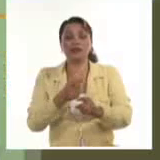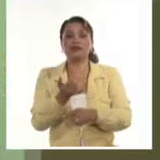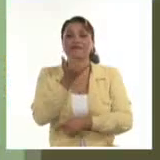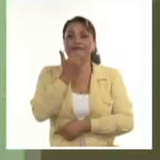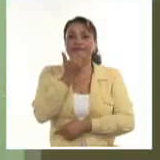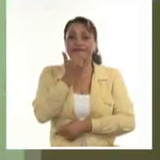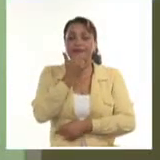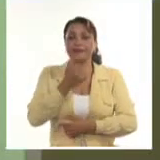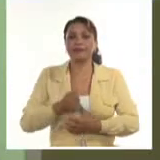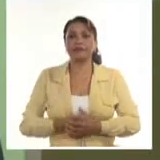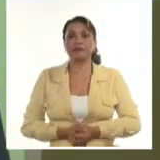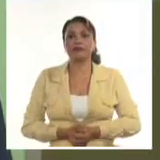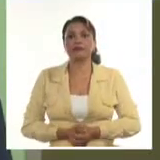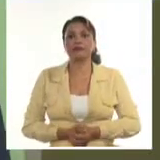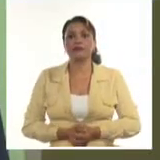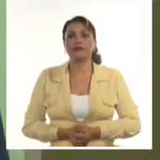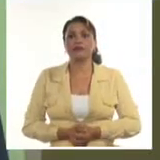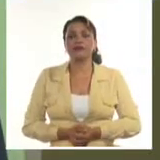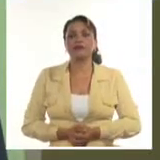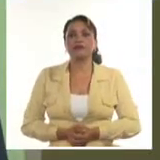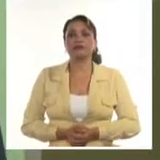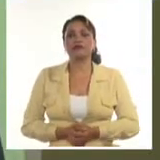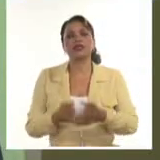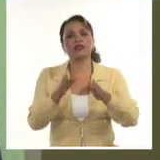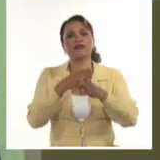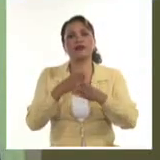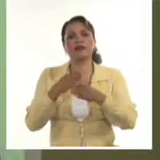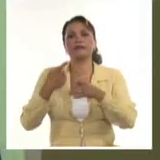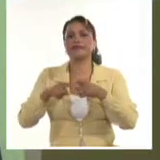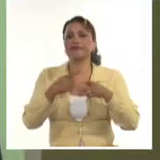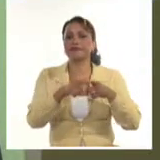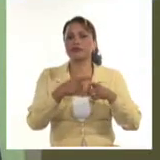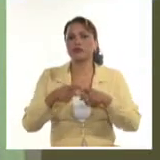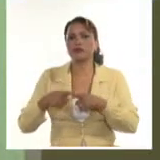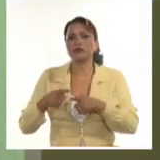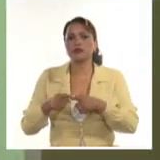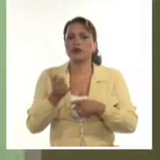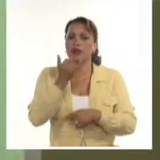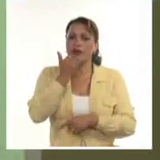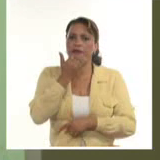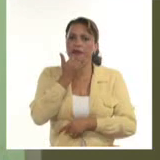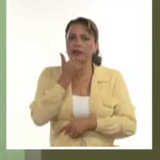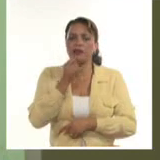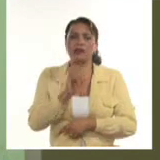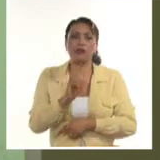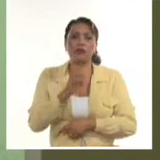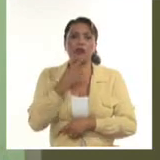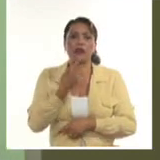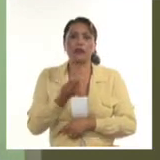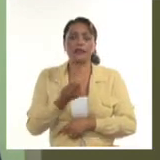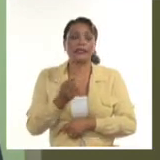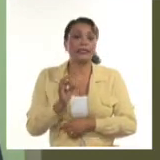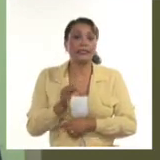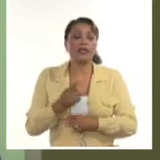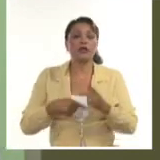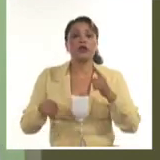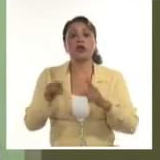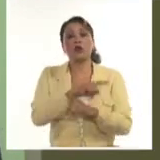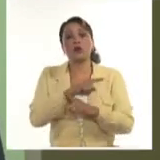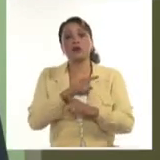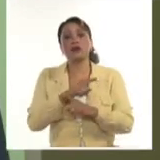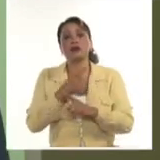paciente. Hacer un abordaje de los diferentes factores que se comportan como inmunosupresores, es decir, como